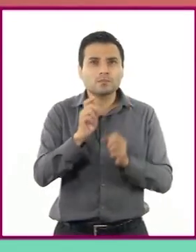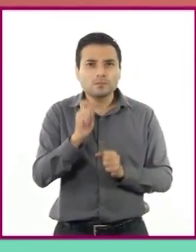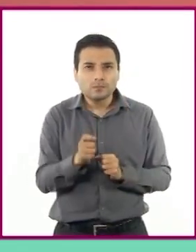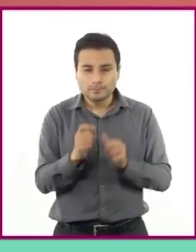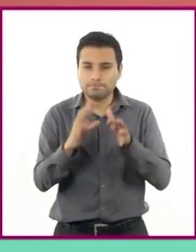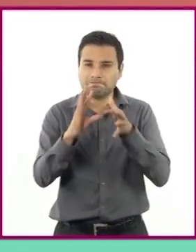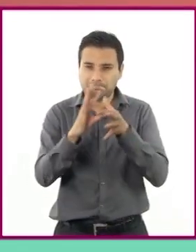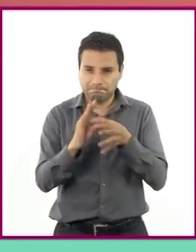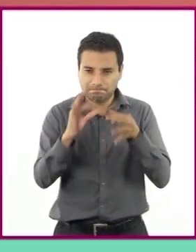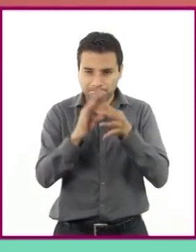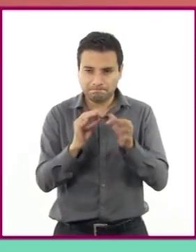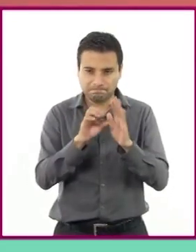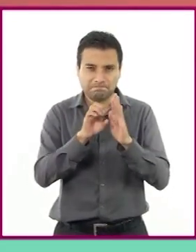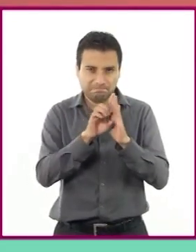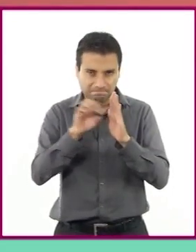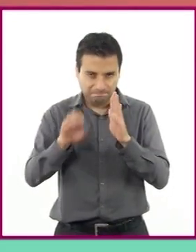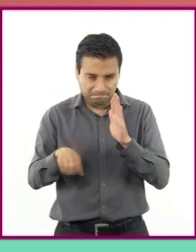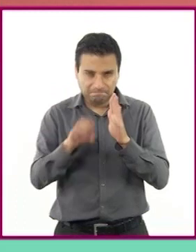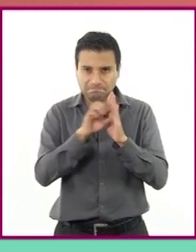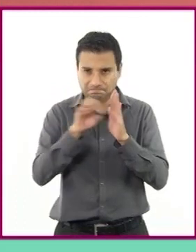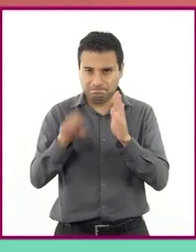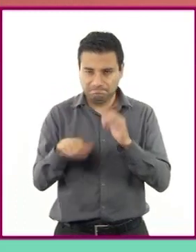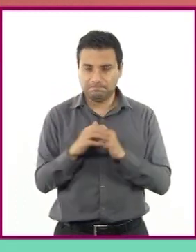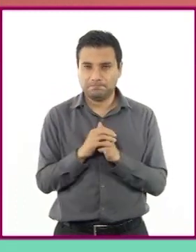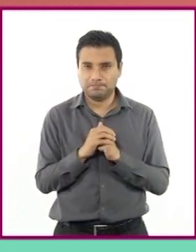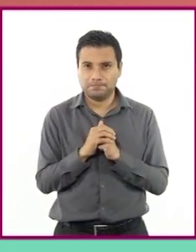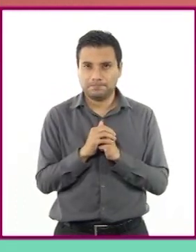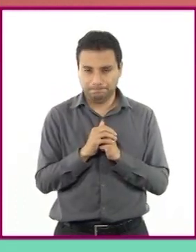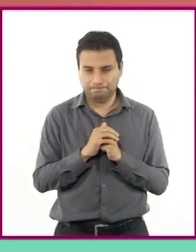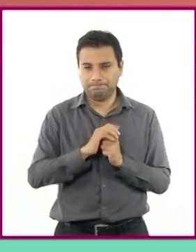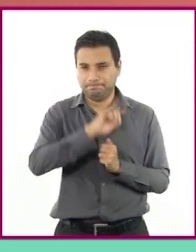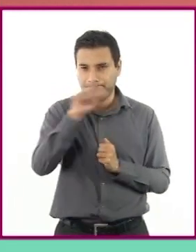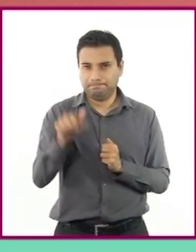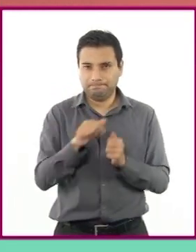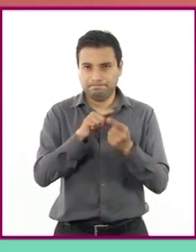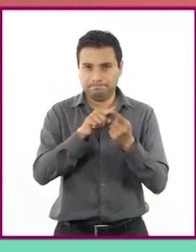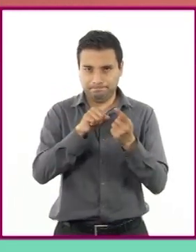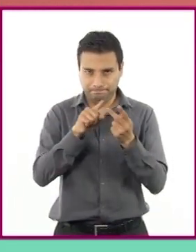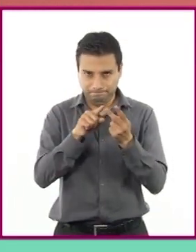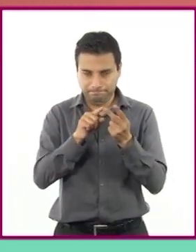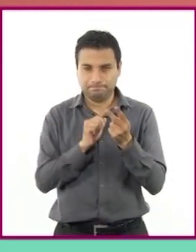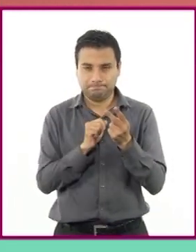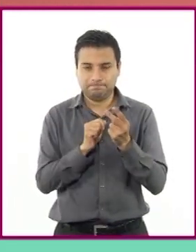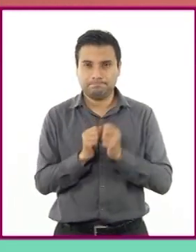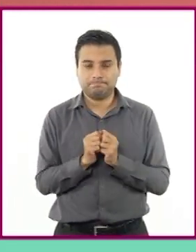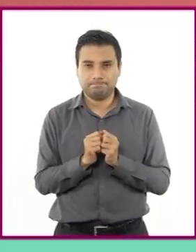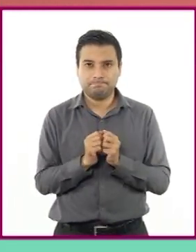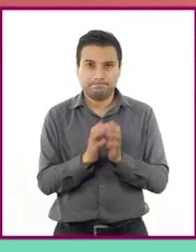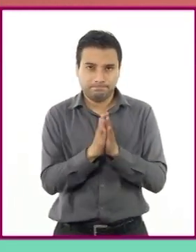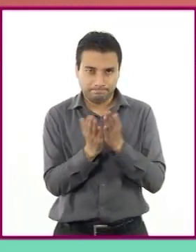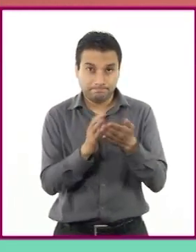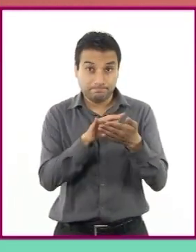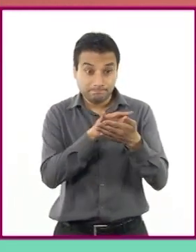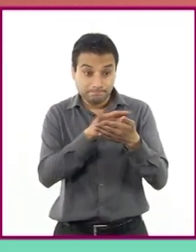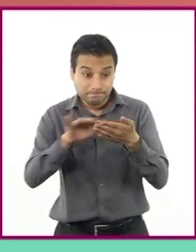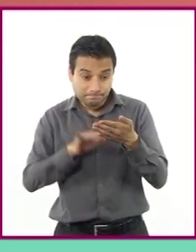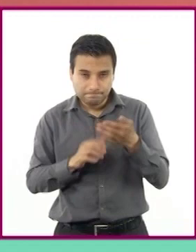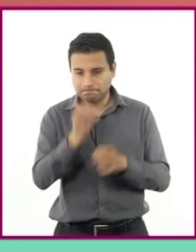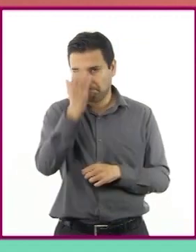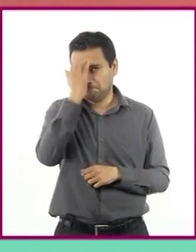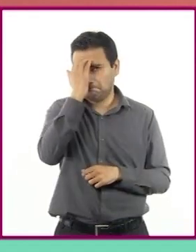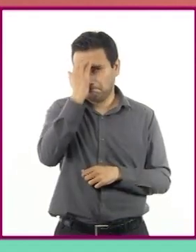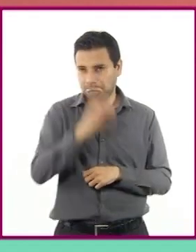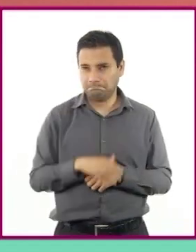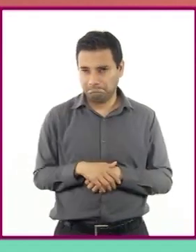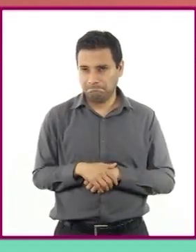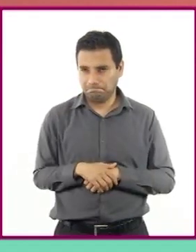narraciones que se han llevado al teatro. Un segundo momento, en el que leeremos y reconoceremos estructuras de textos